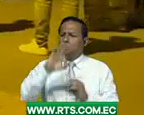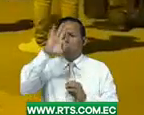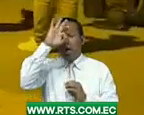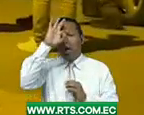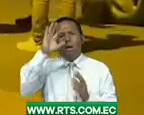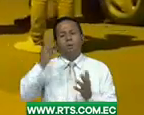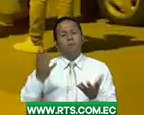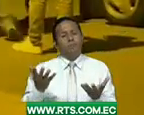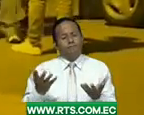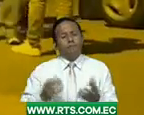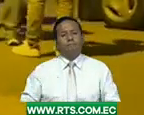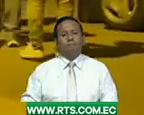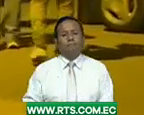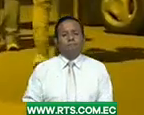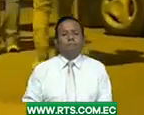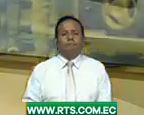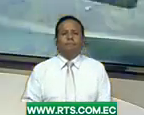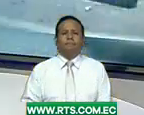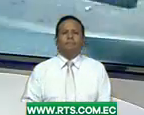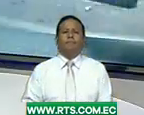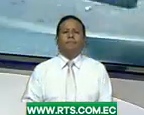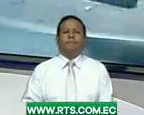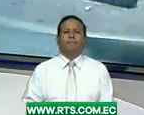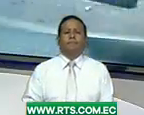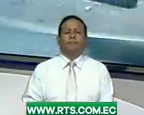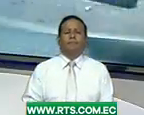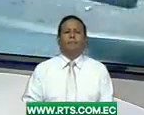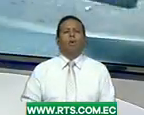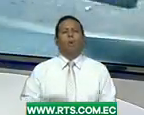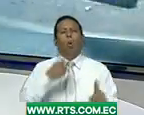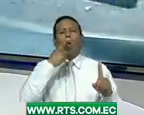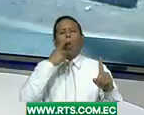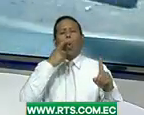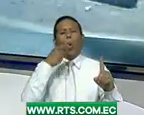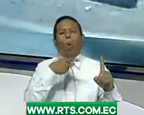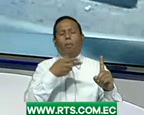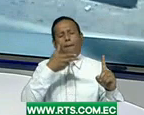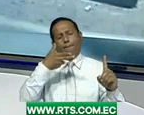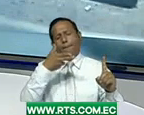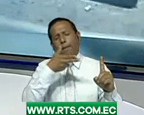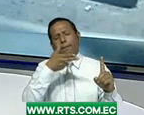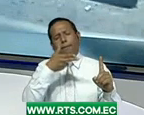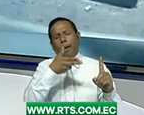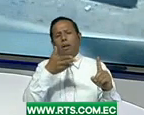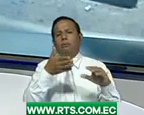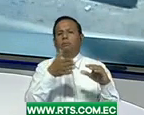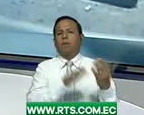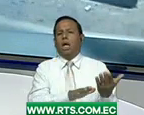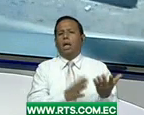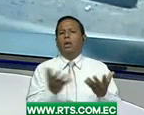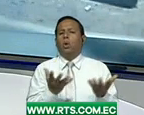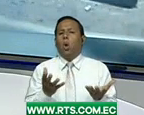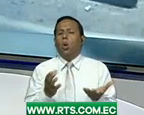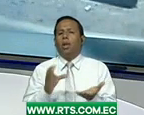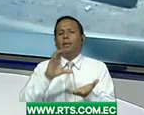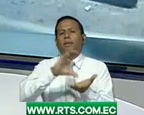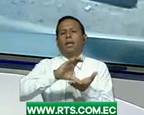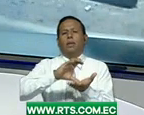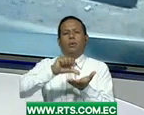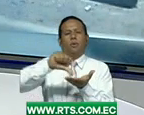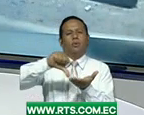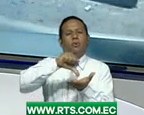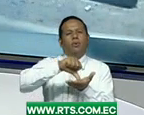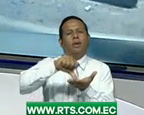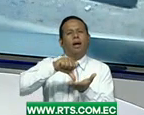Machala reportó Víctor Altamirano. Y un hombre fue asesinado bajo la modalidad de sicariato en el centro de la ciudad de Esmeraldas.